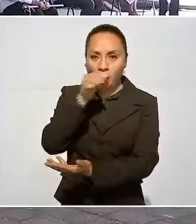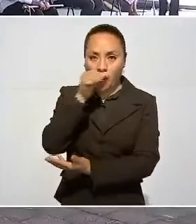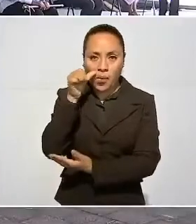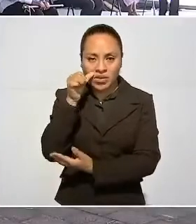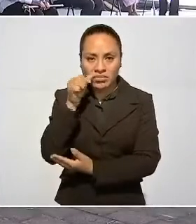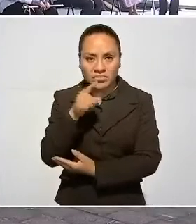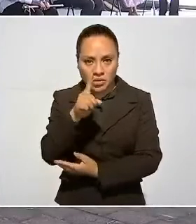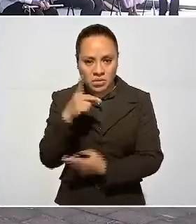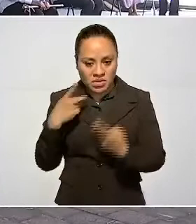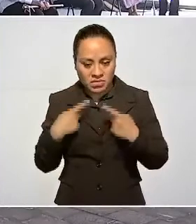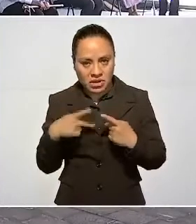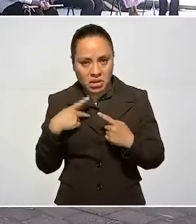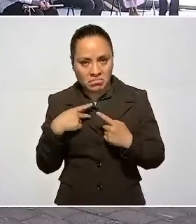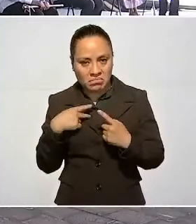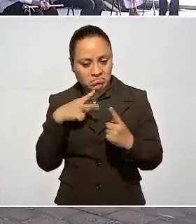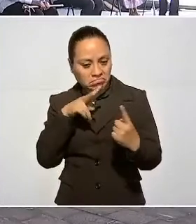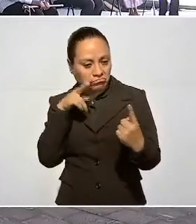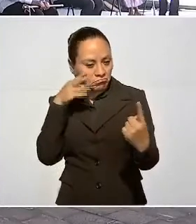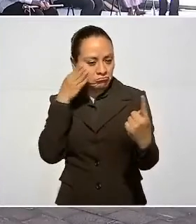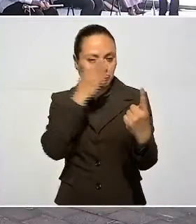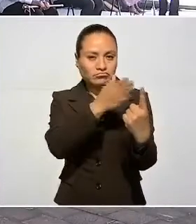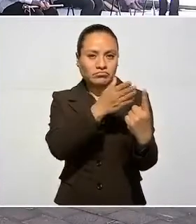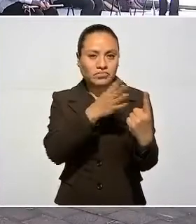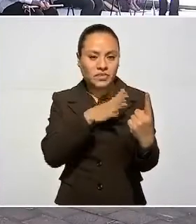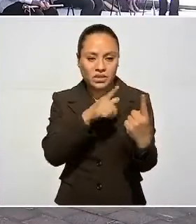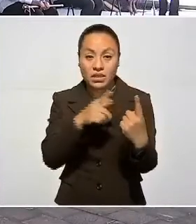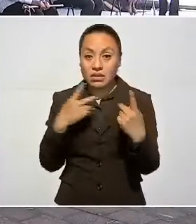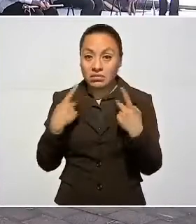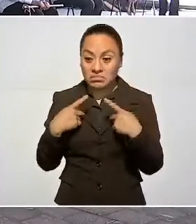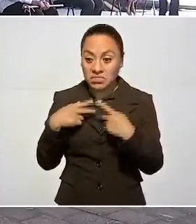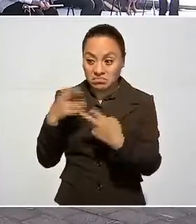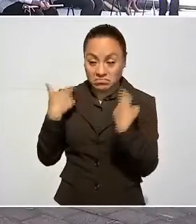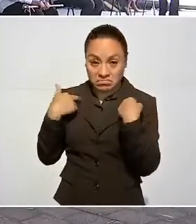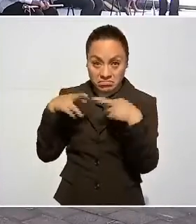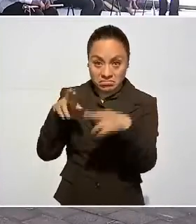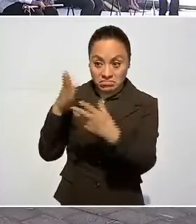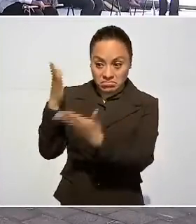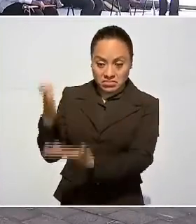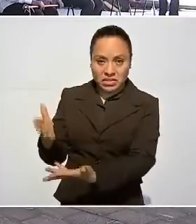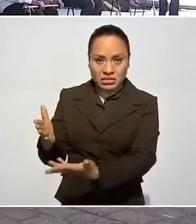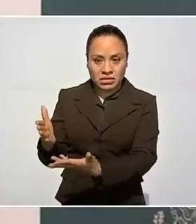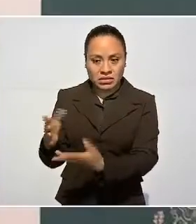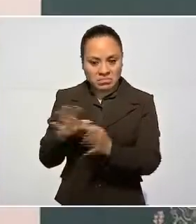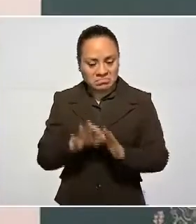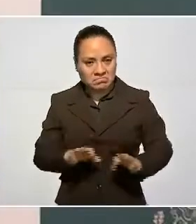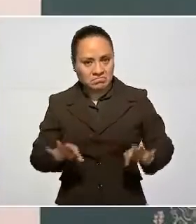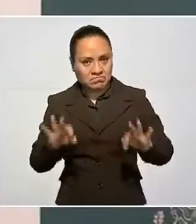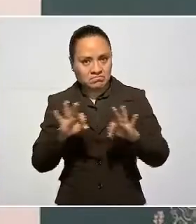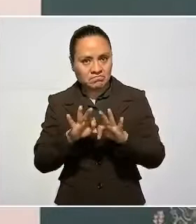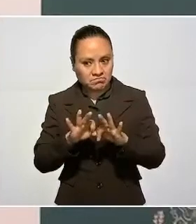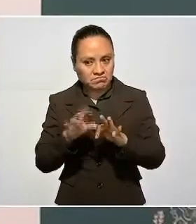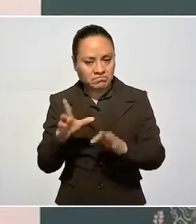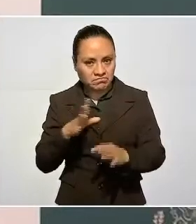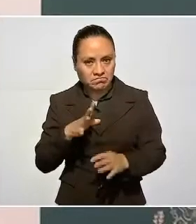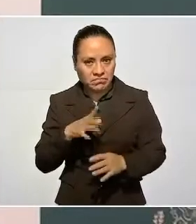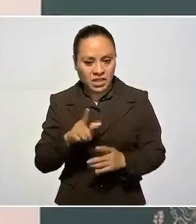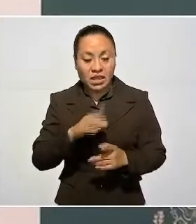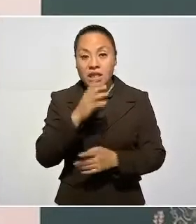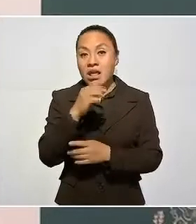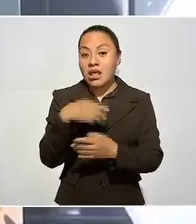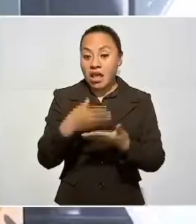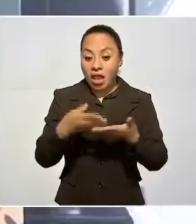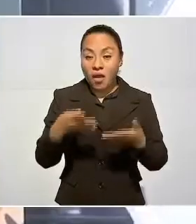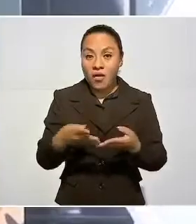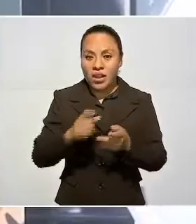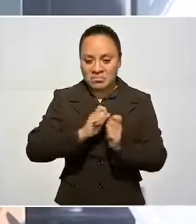hombre visionario representa como ningún otro la cara y la esencia de esta segunda